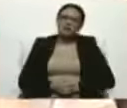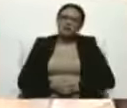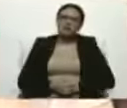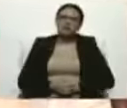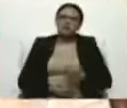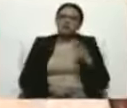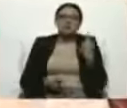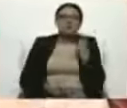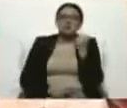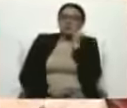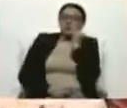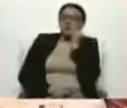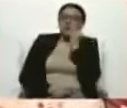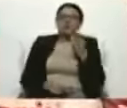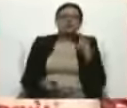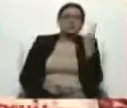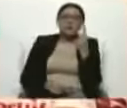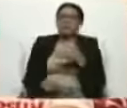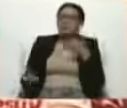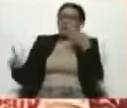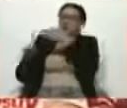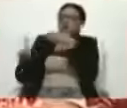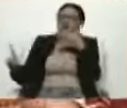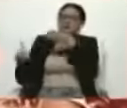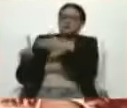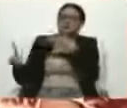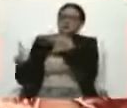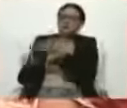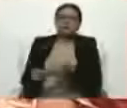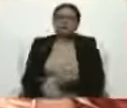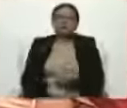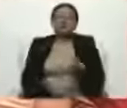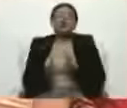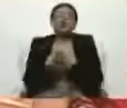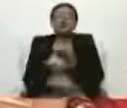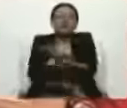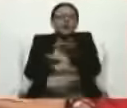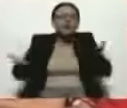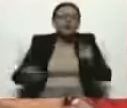salvaron por el COVID gracias a Nicolás.